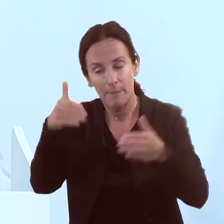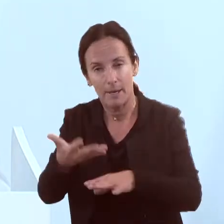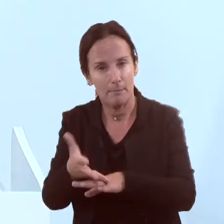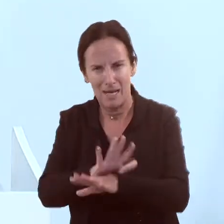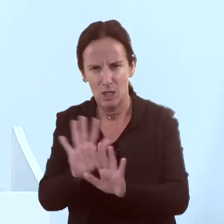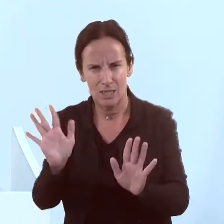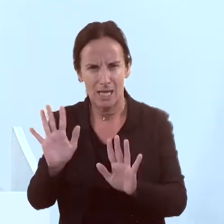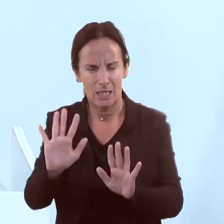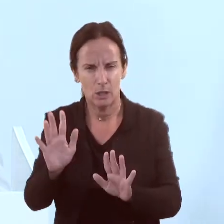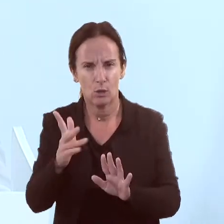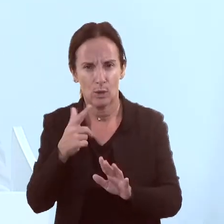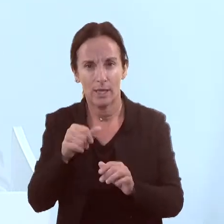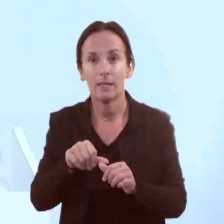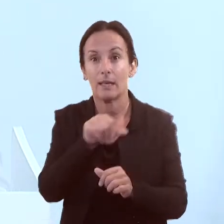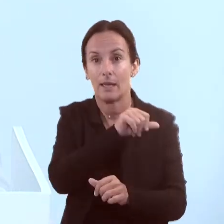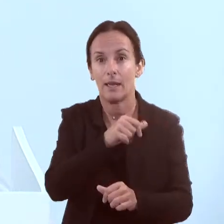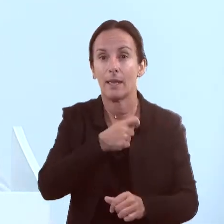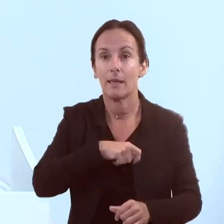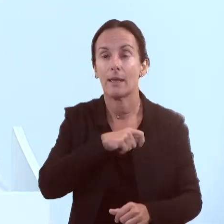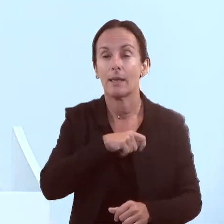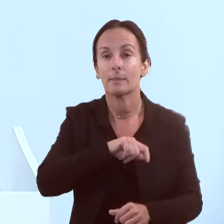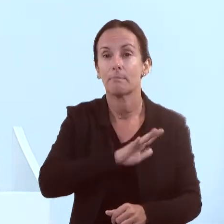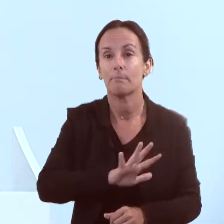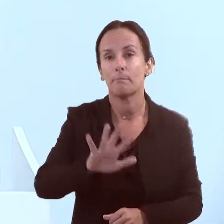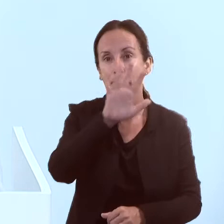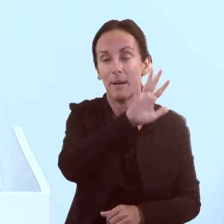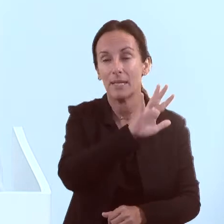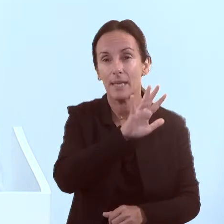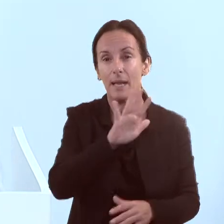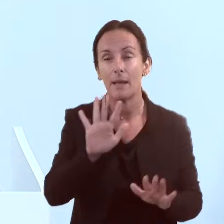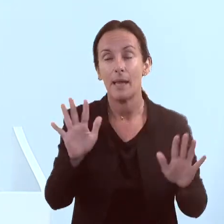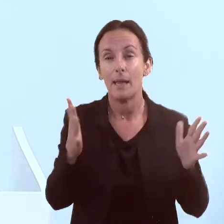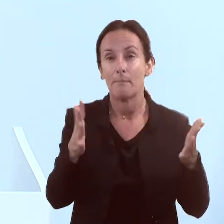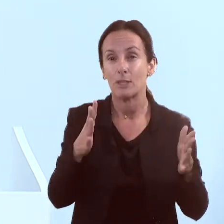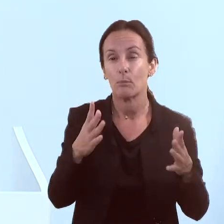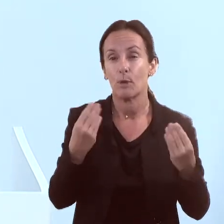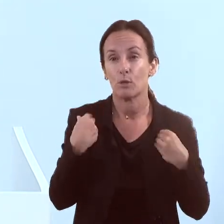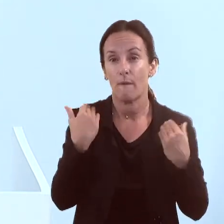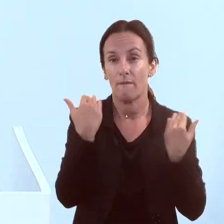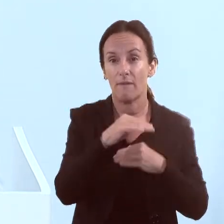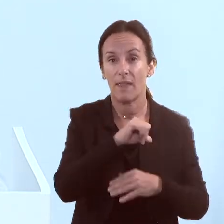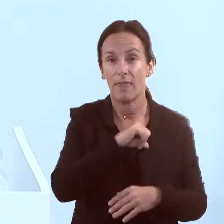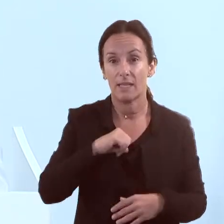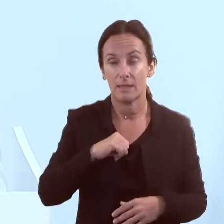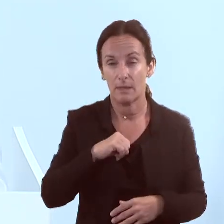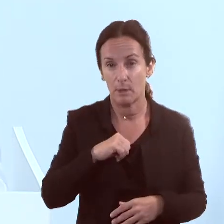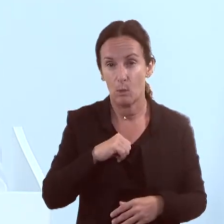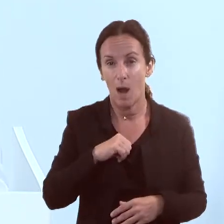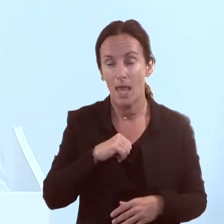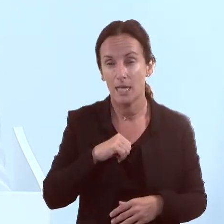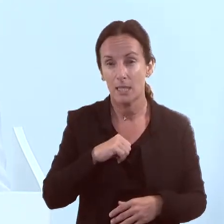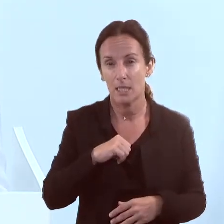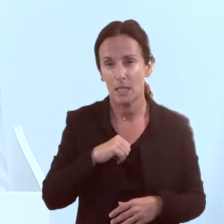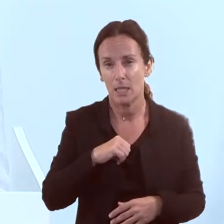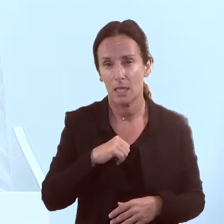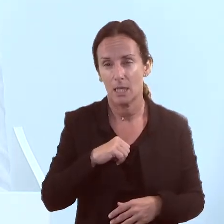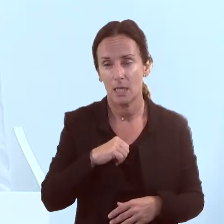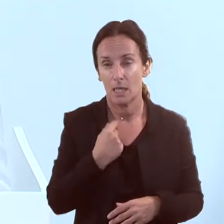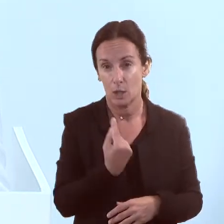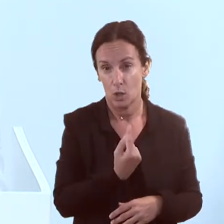o sea, estamos hablando de media. Estamos hablando de que en viviendas individuales podríamos estar pagando